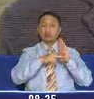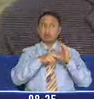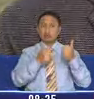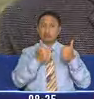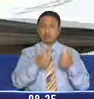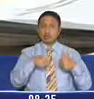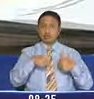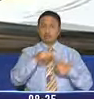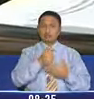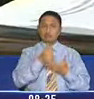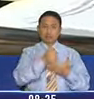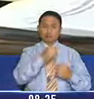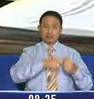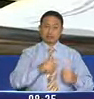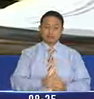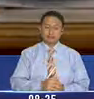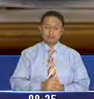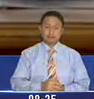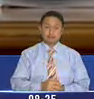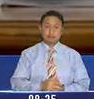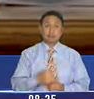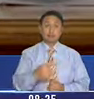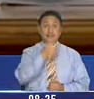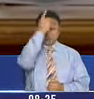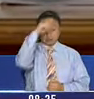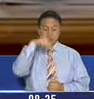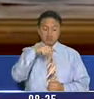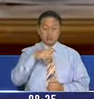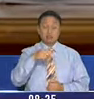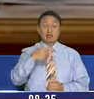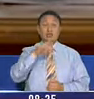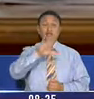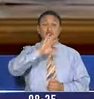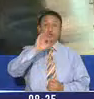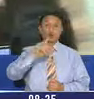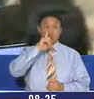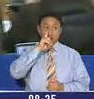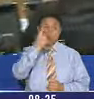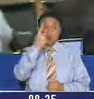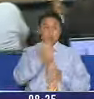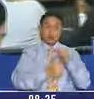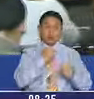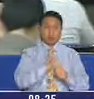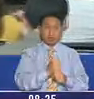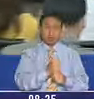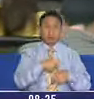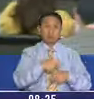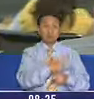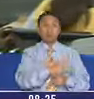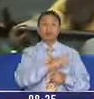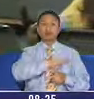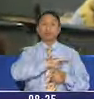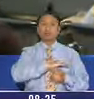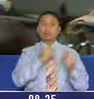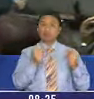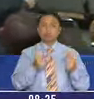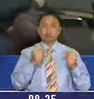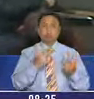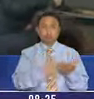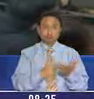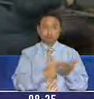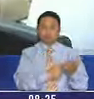válida para la ciudad. Tras cerca de cumplirse un año de la sentencia el próximo 5 de julio, con el tiempo en contra, el Consejo Metropolitano debatió